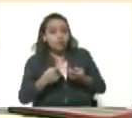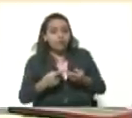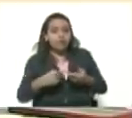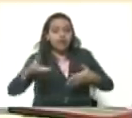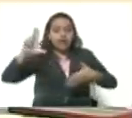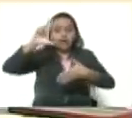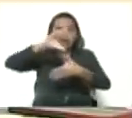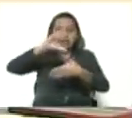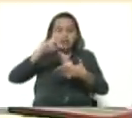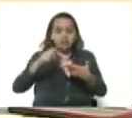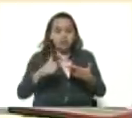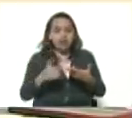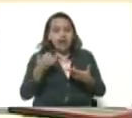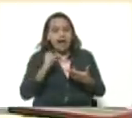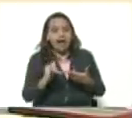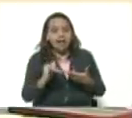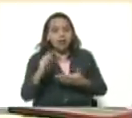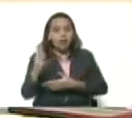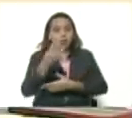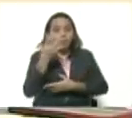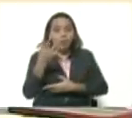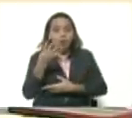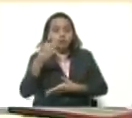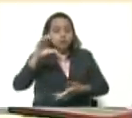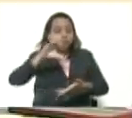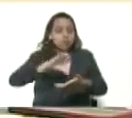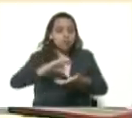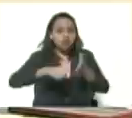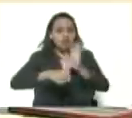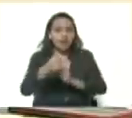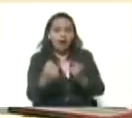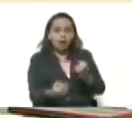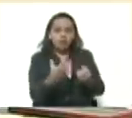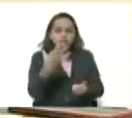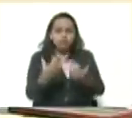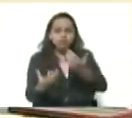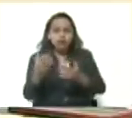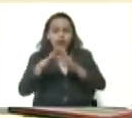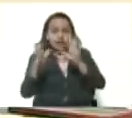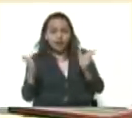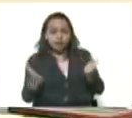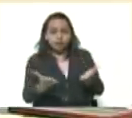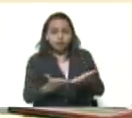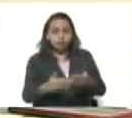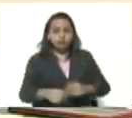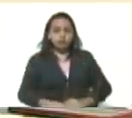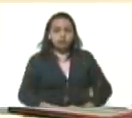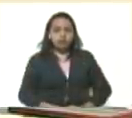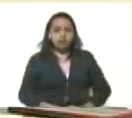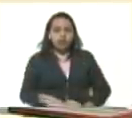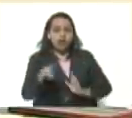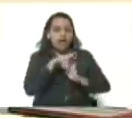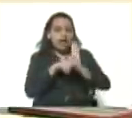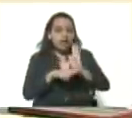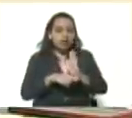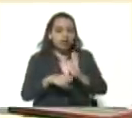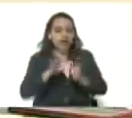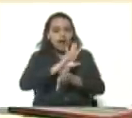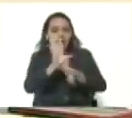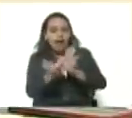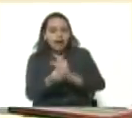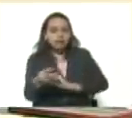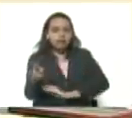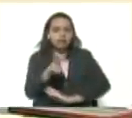América Latina vive el cuarto epicentro de la pandemia a nivel mundial. Y las medidas que se adoptan en Venezuela